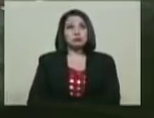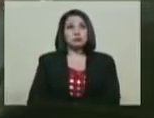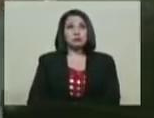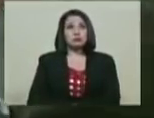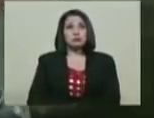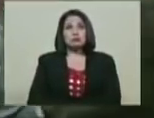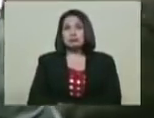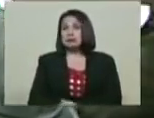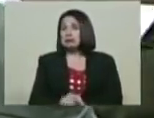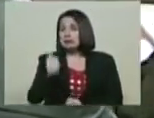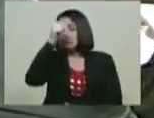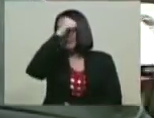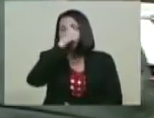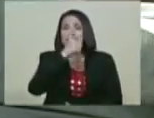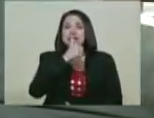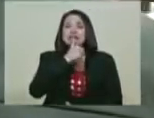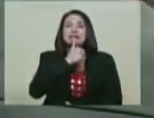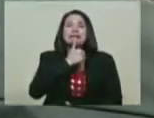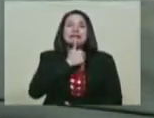Se agota la paciencia.